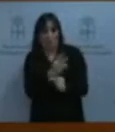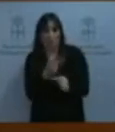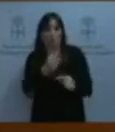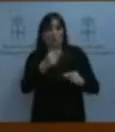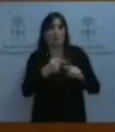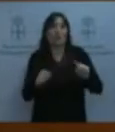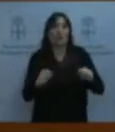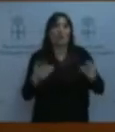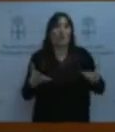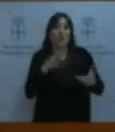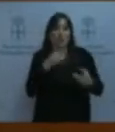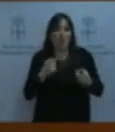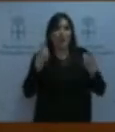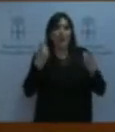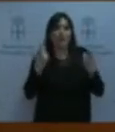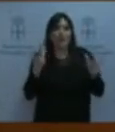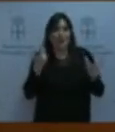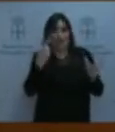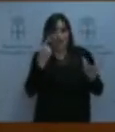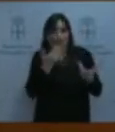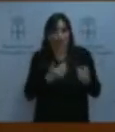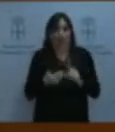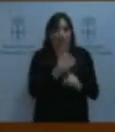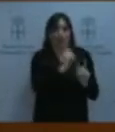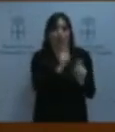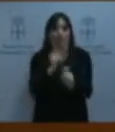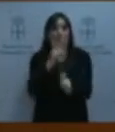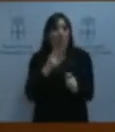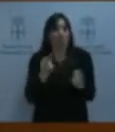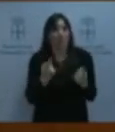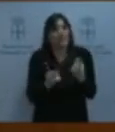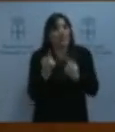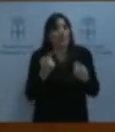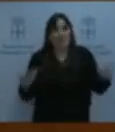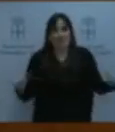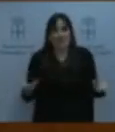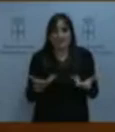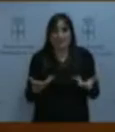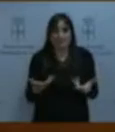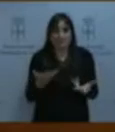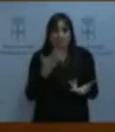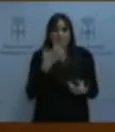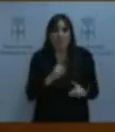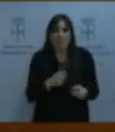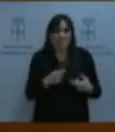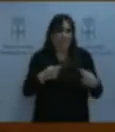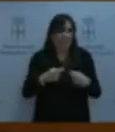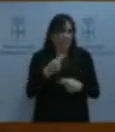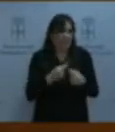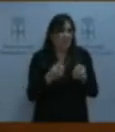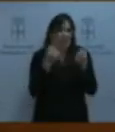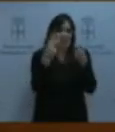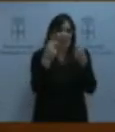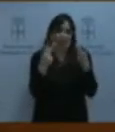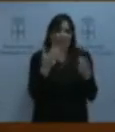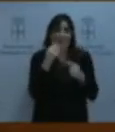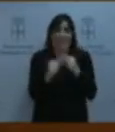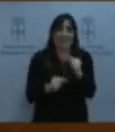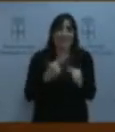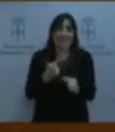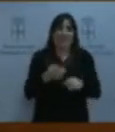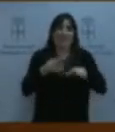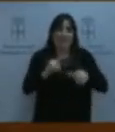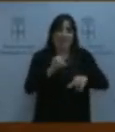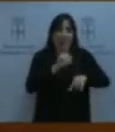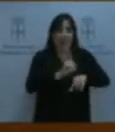necesidades urgentísimas. Porque, si no, ¿para qué queremos tanta negociación presupuestaria si luego no vamos a tener ni tiempo ni ser capaces de llevarlo a cabo? Porque estamos en